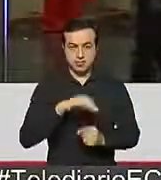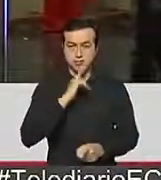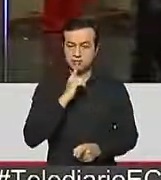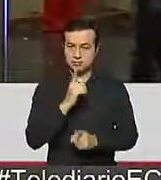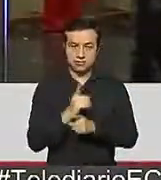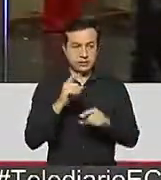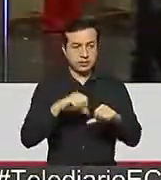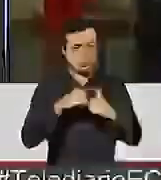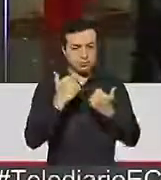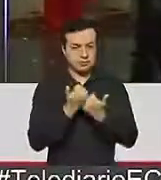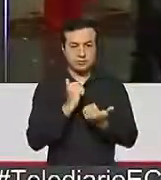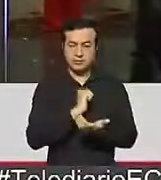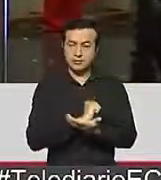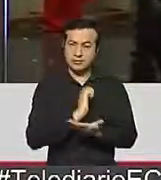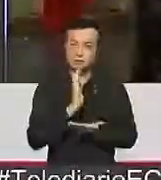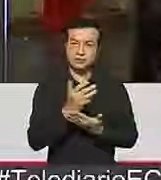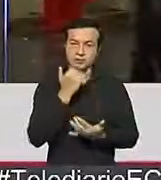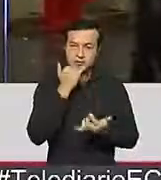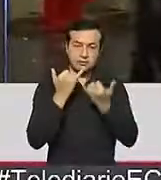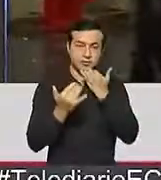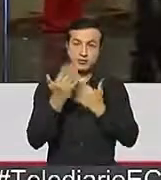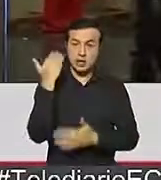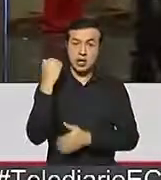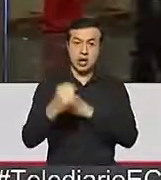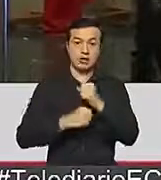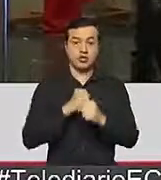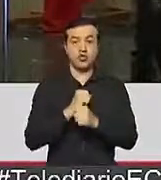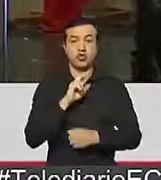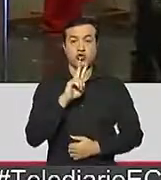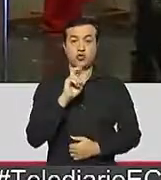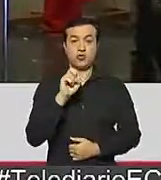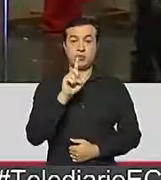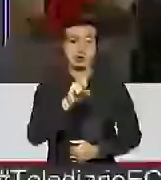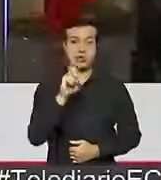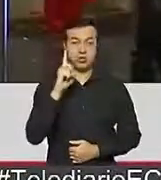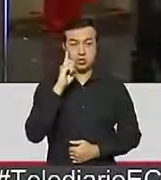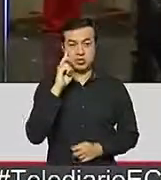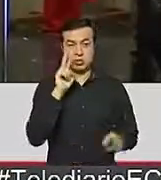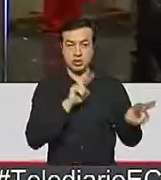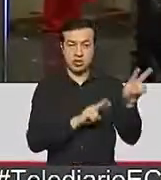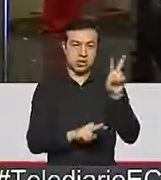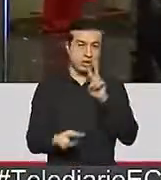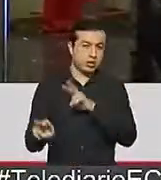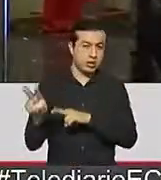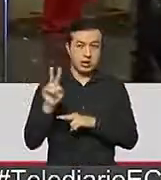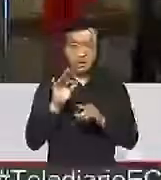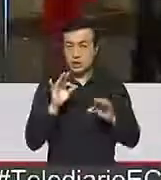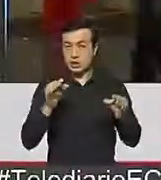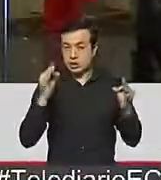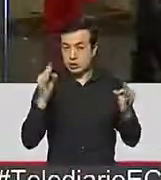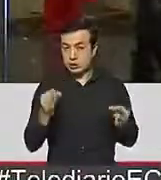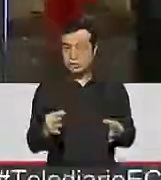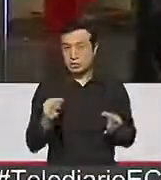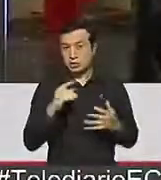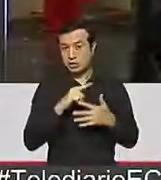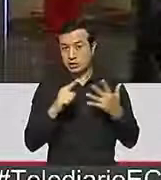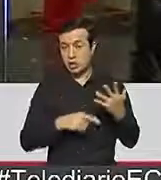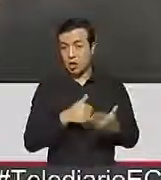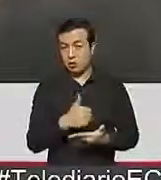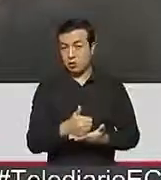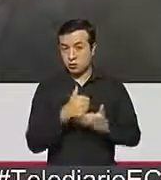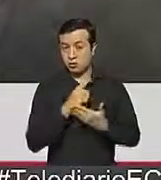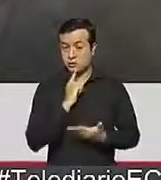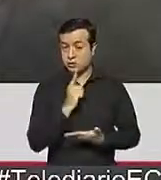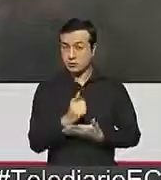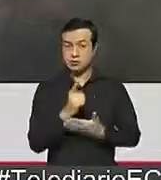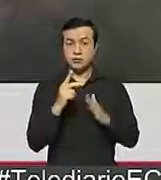de una asamblea irresponsable que en el 2011 no permitió evaluar la eficacia, la eficiencia y la conveniencia de este impuesto.